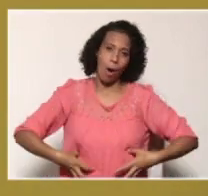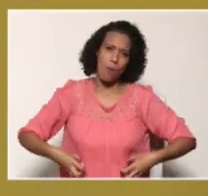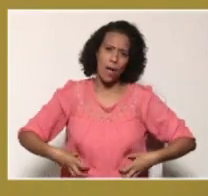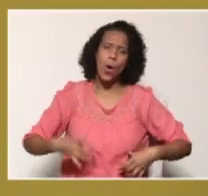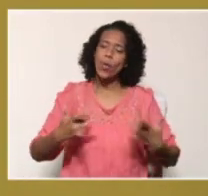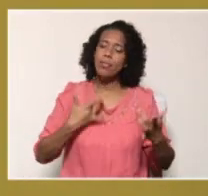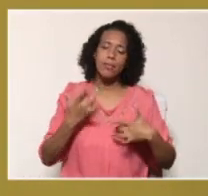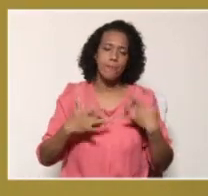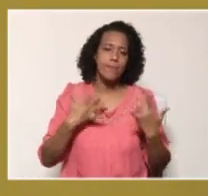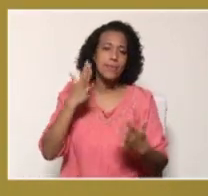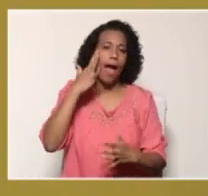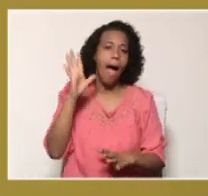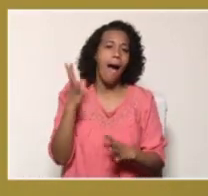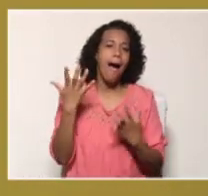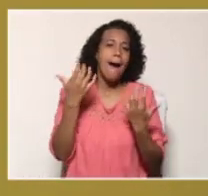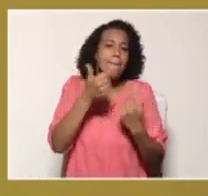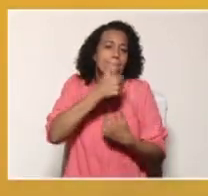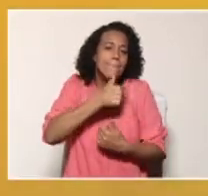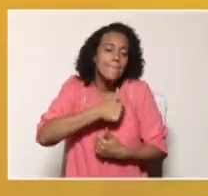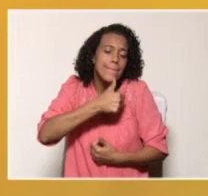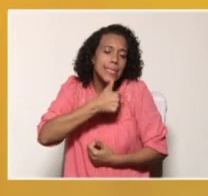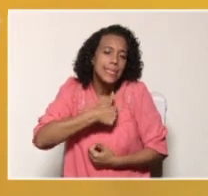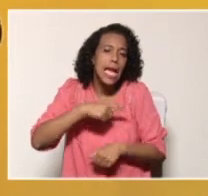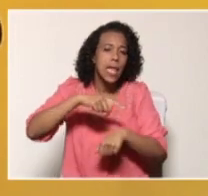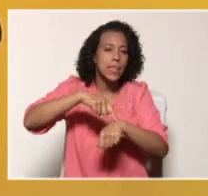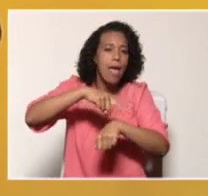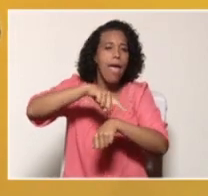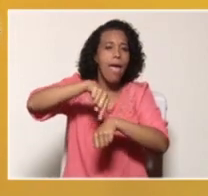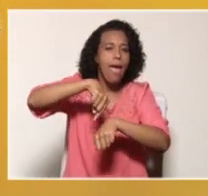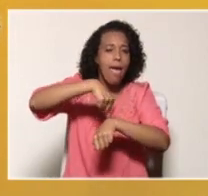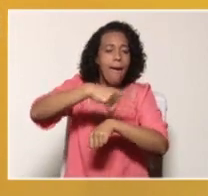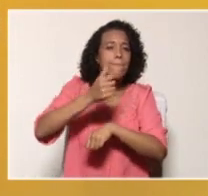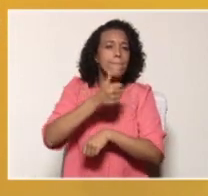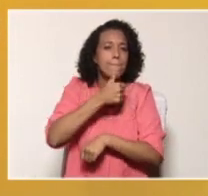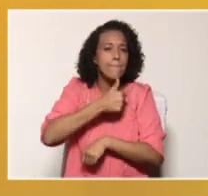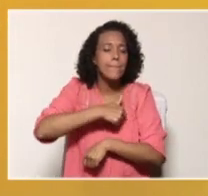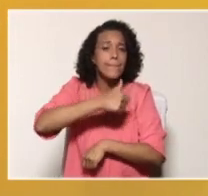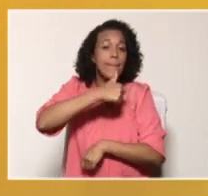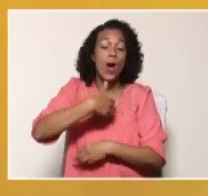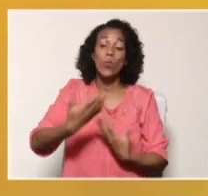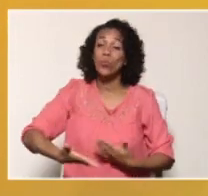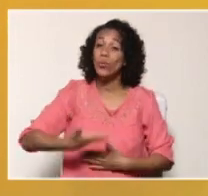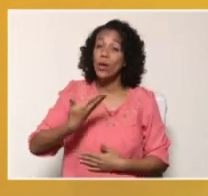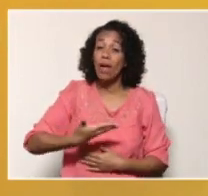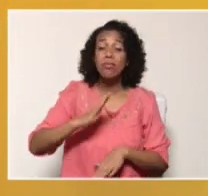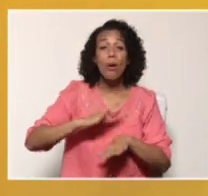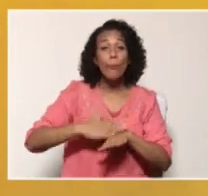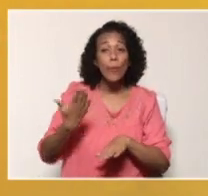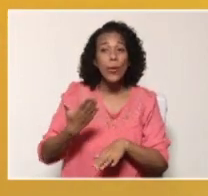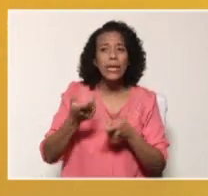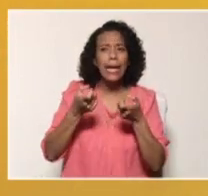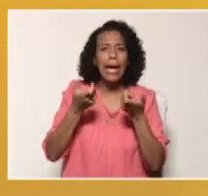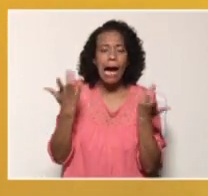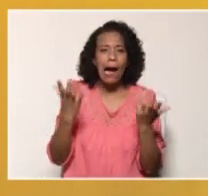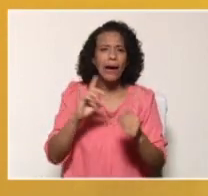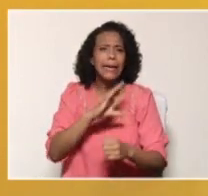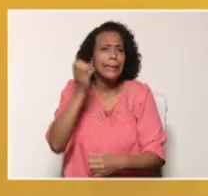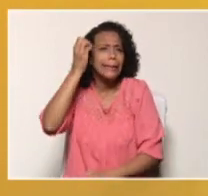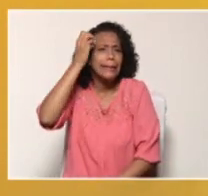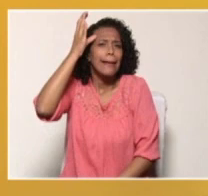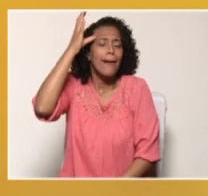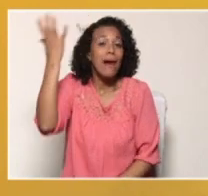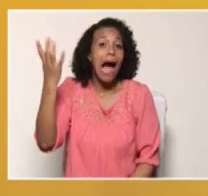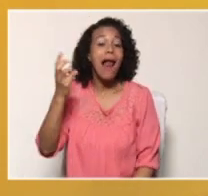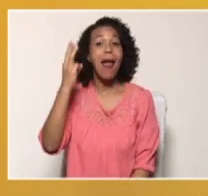una actividad que quizás requiere un poco más de tiempo, de más paciencia, pero sí muy importante porque ¿qué vamos a potenciar?